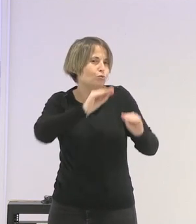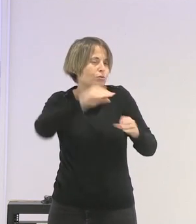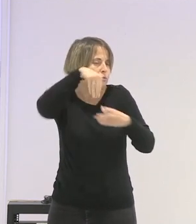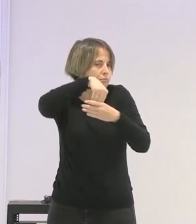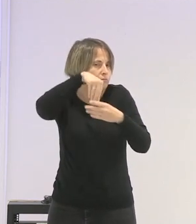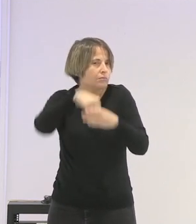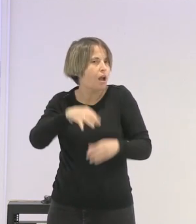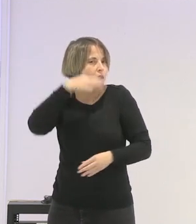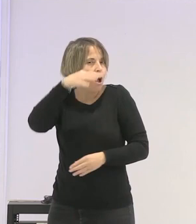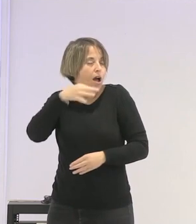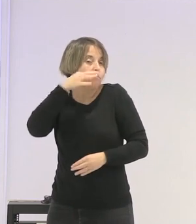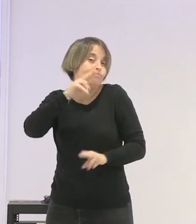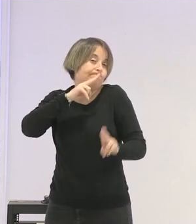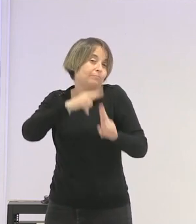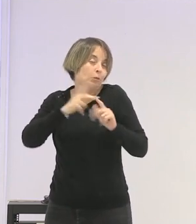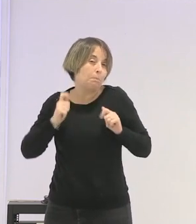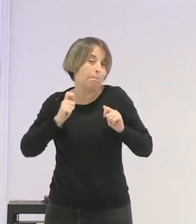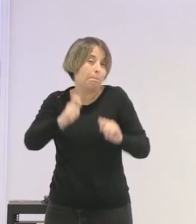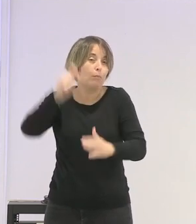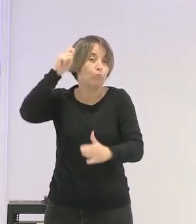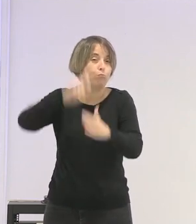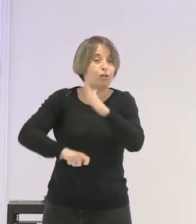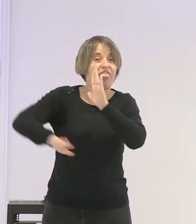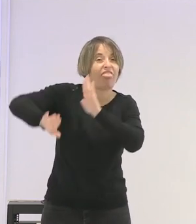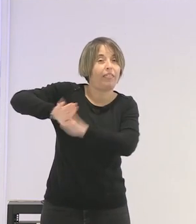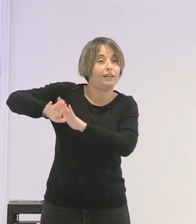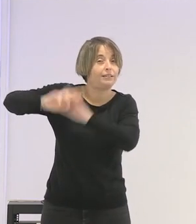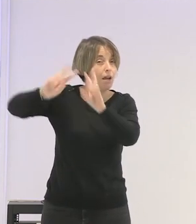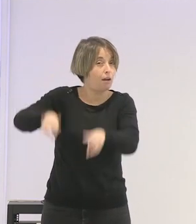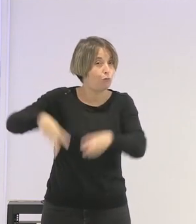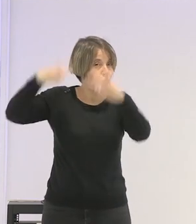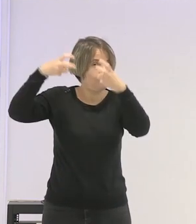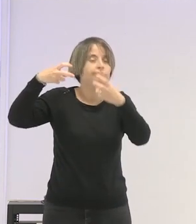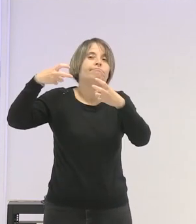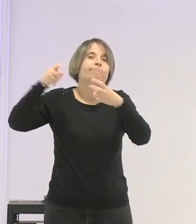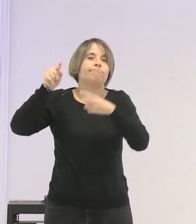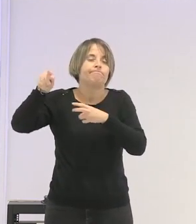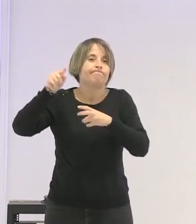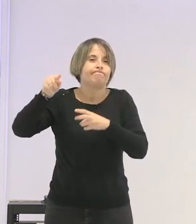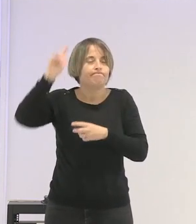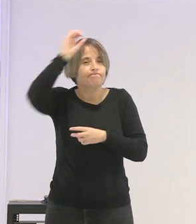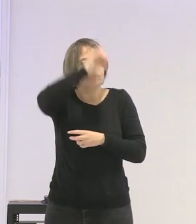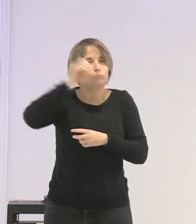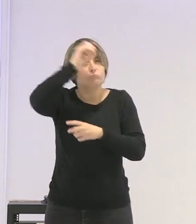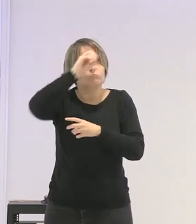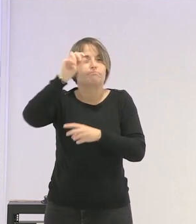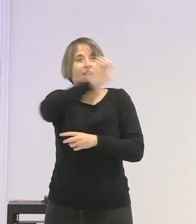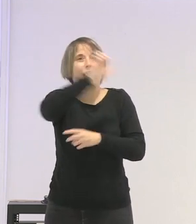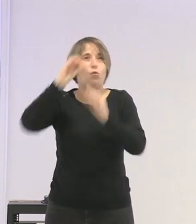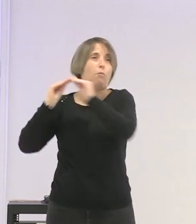elemento de esto que llamamos las extremas derechas renovadas, que comparten en muchos lugares de